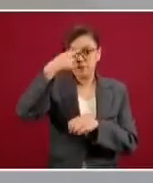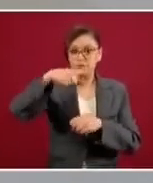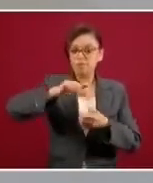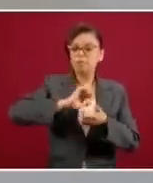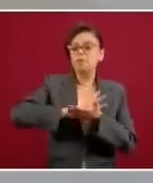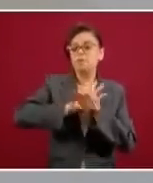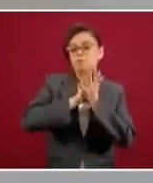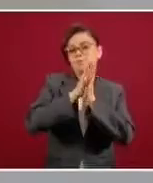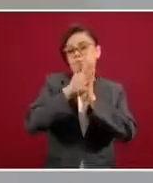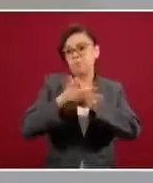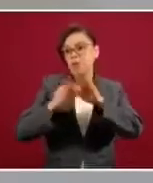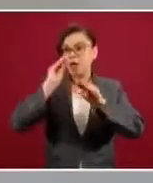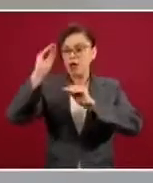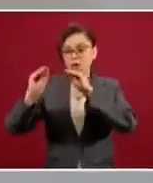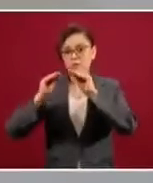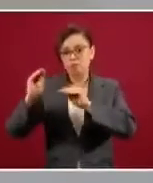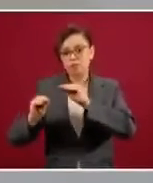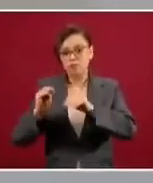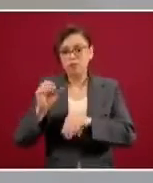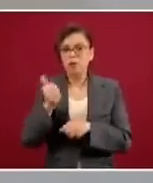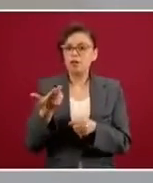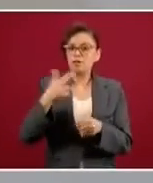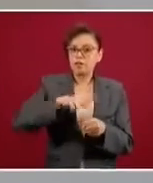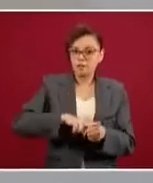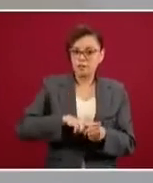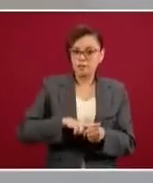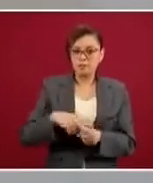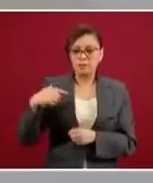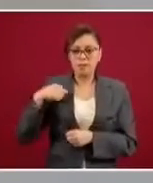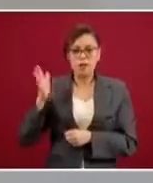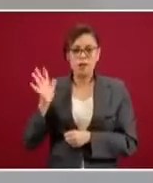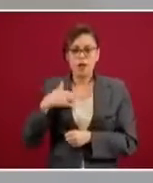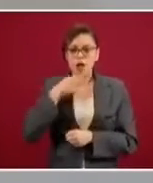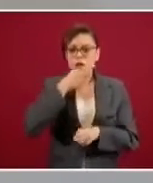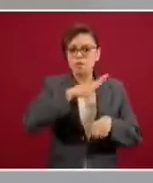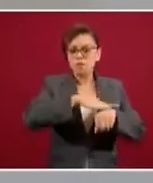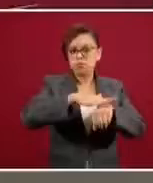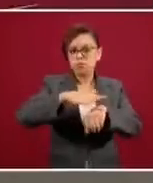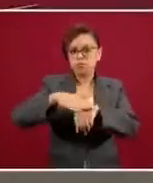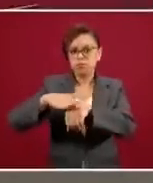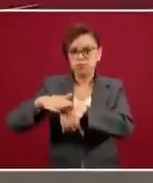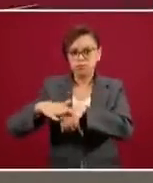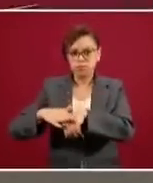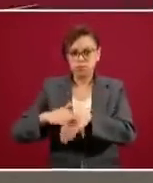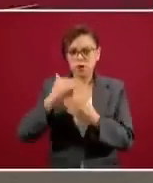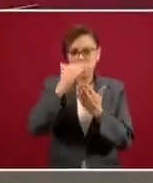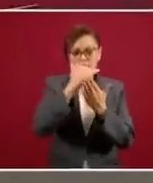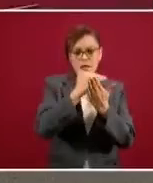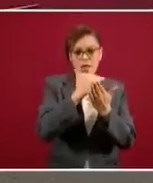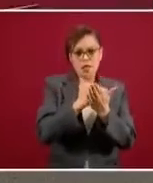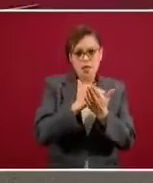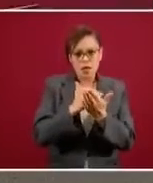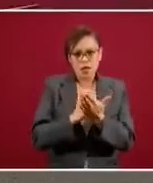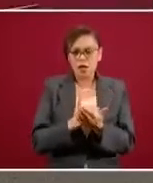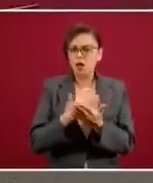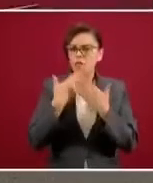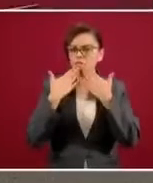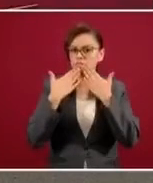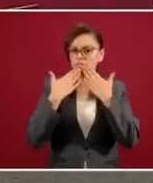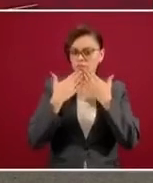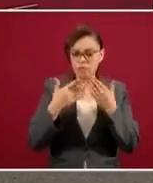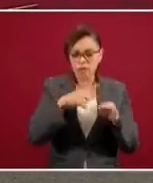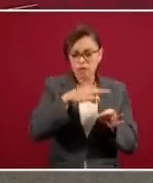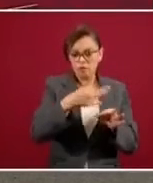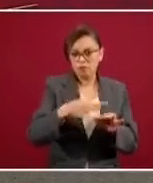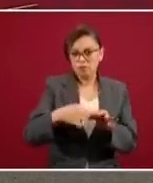hospitalaria. Nosotros dimos las disposiciones generales, hicimos una guía técnica muy cuidadosa sobre cuáles son